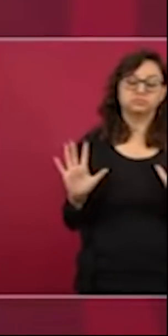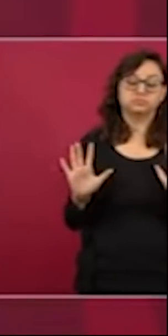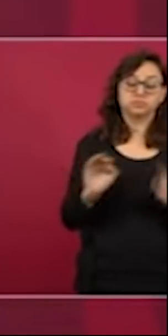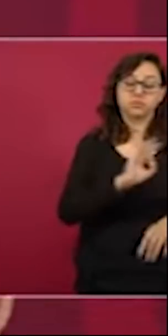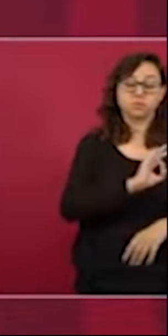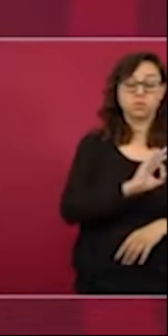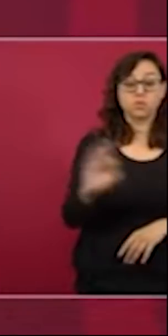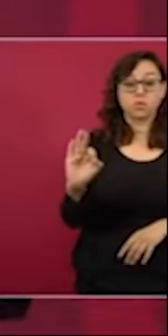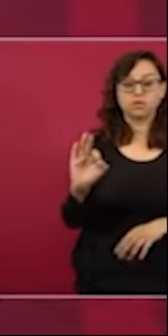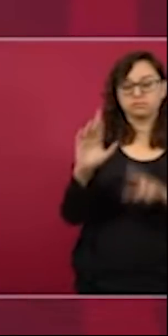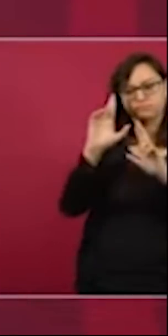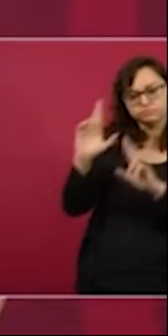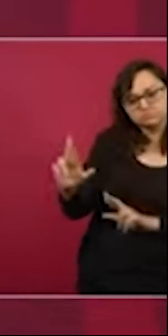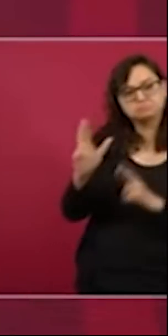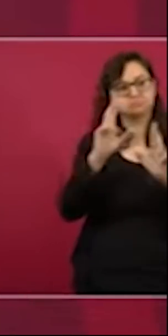y